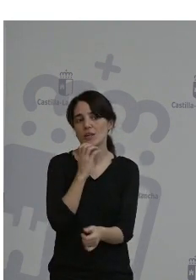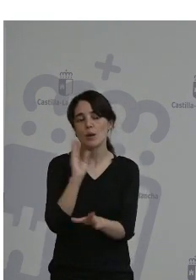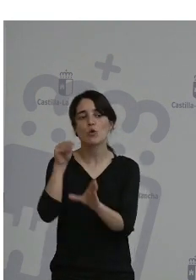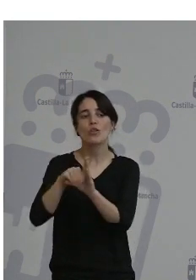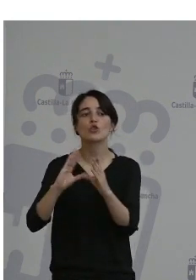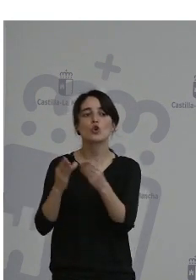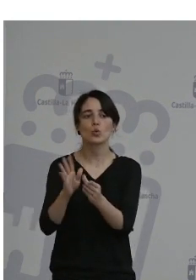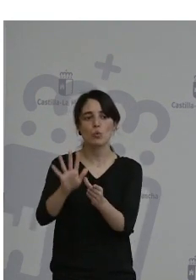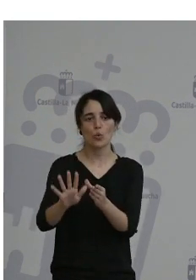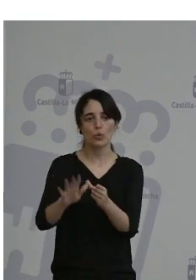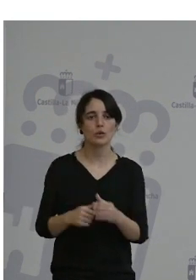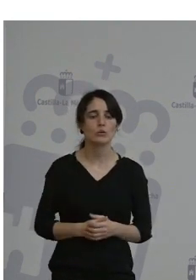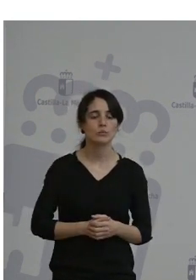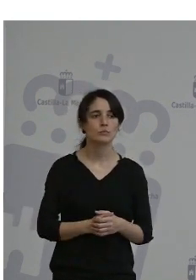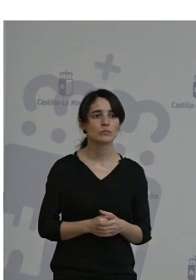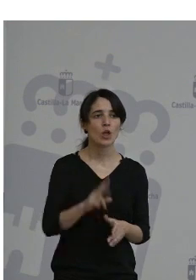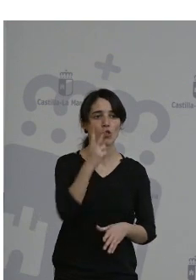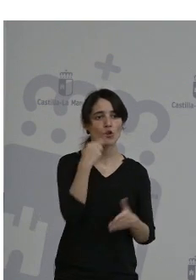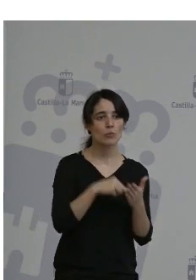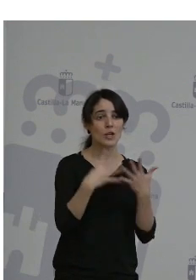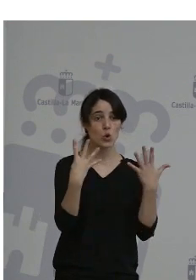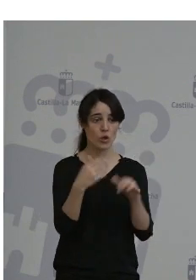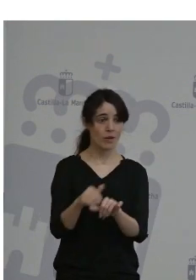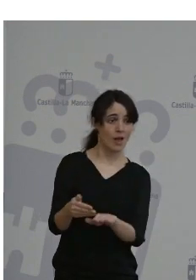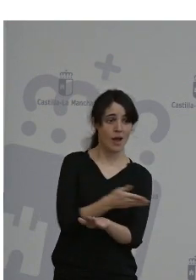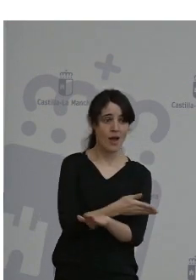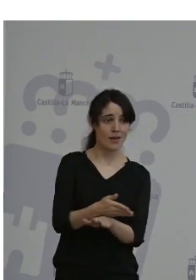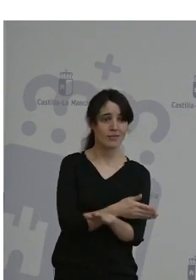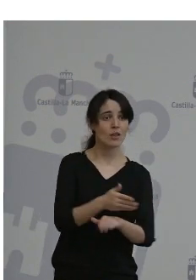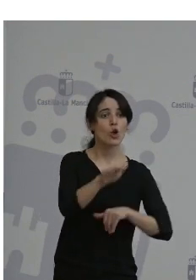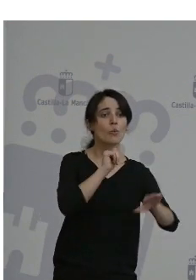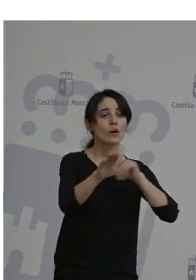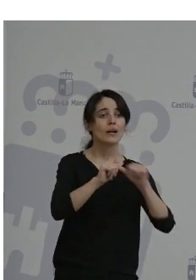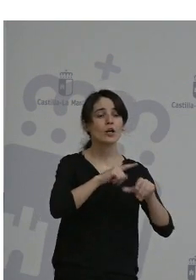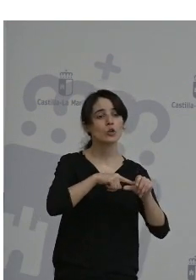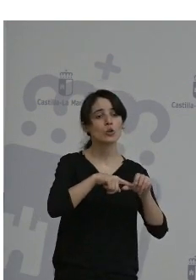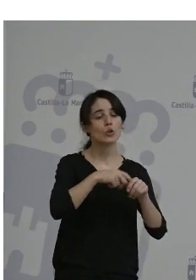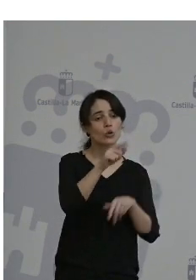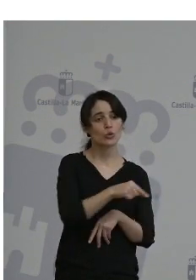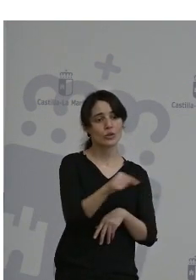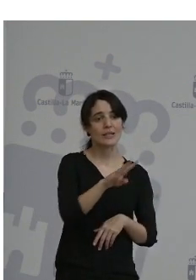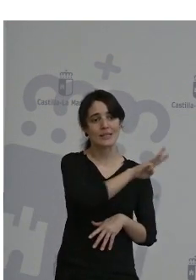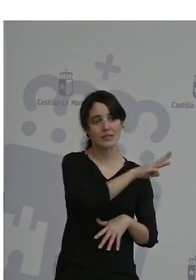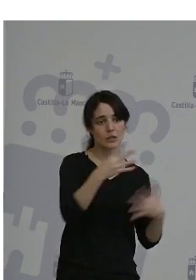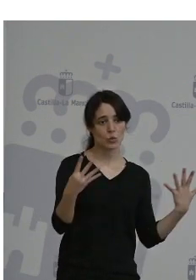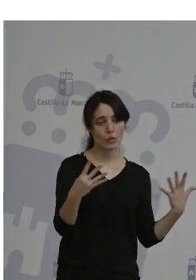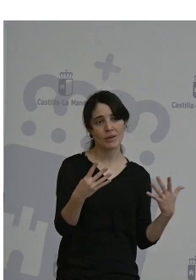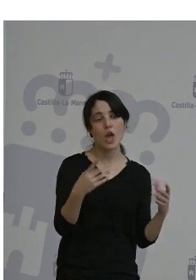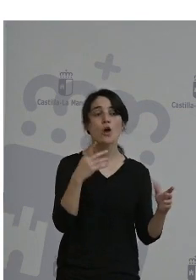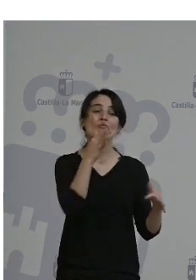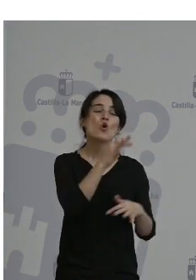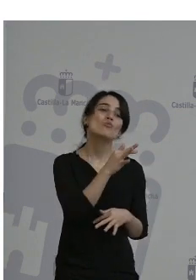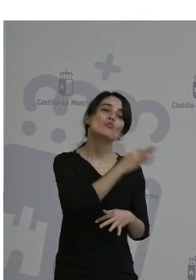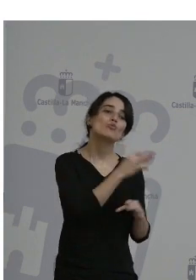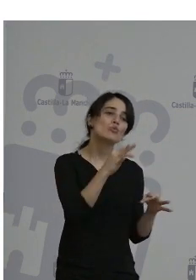Con anterioridad, ya en el año 2009, se convocaron un total de 39 plazas por el turno de promoción interna. En esta